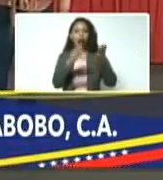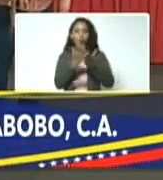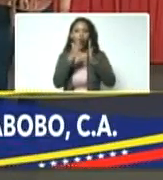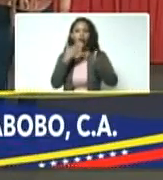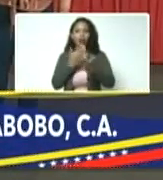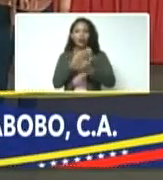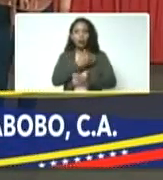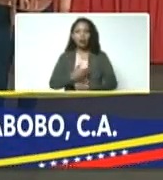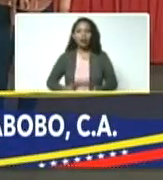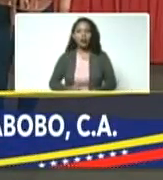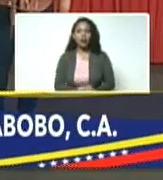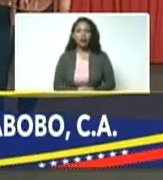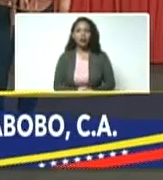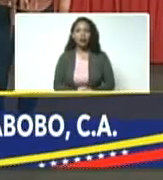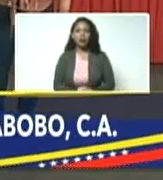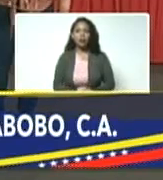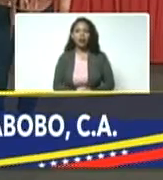presidente.